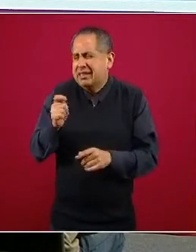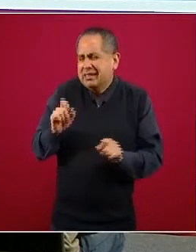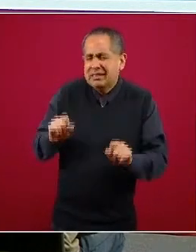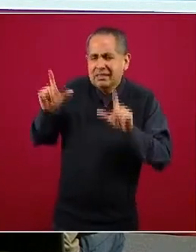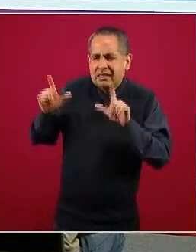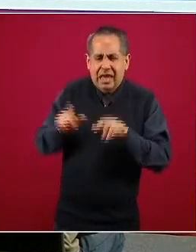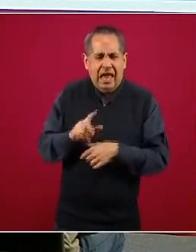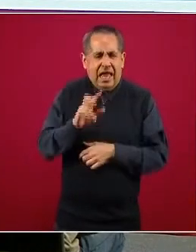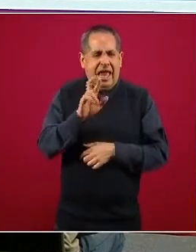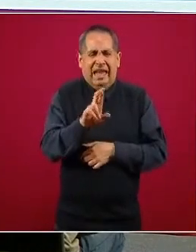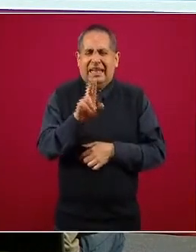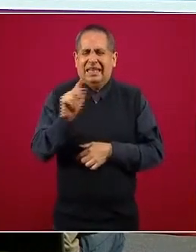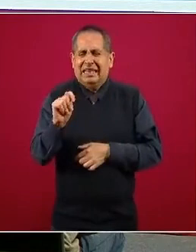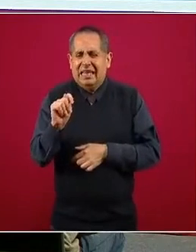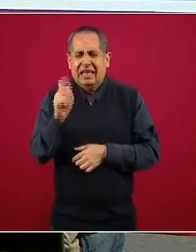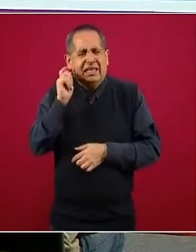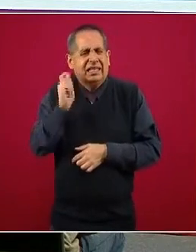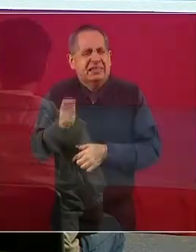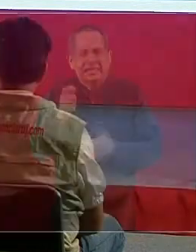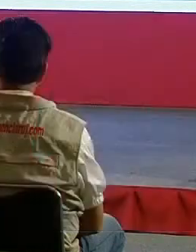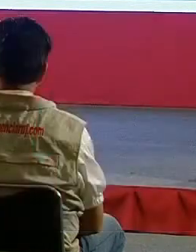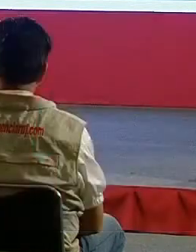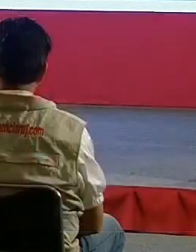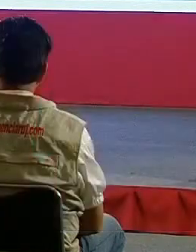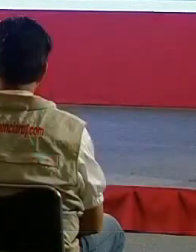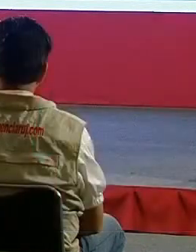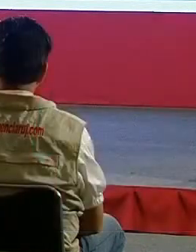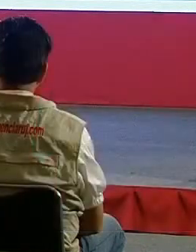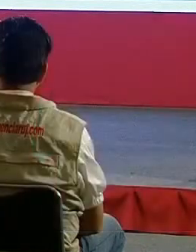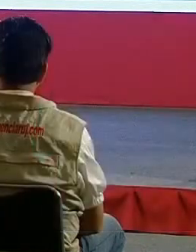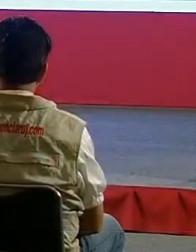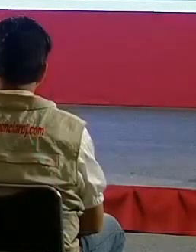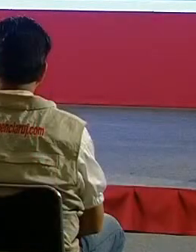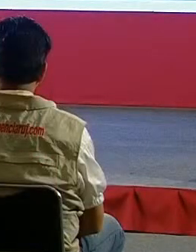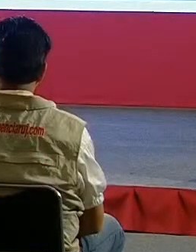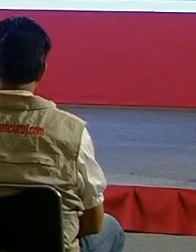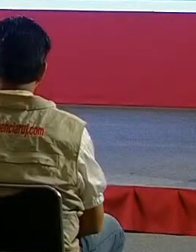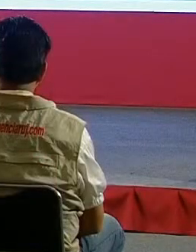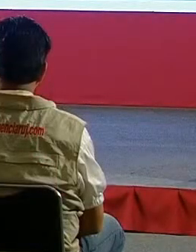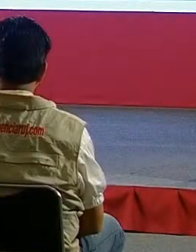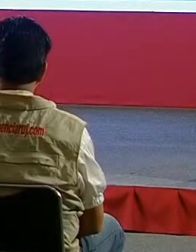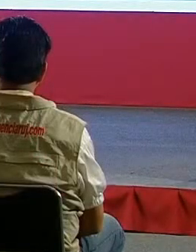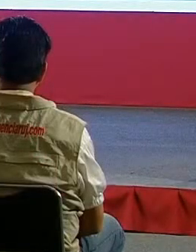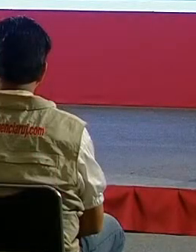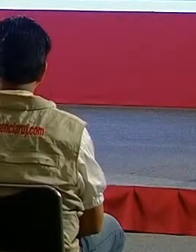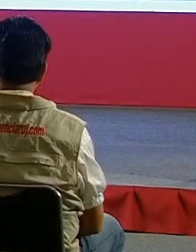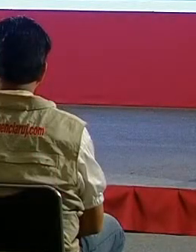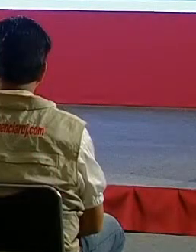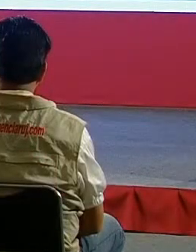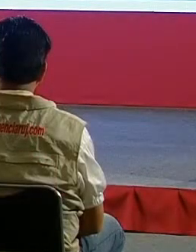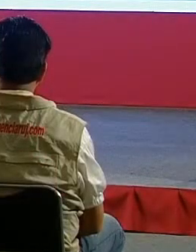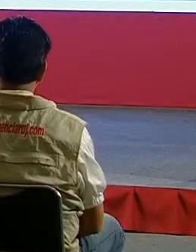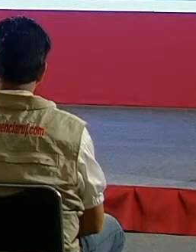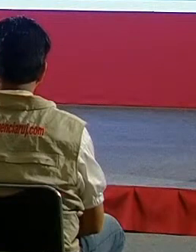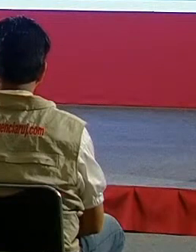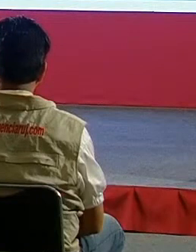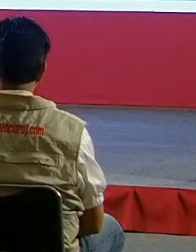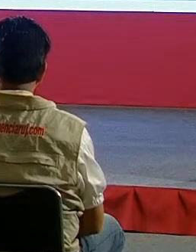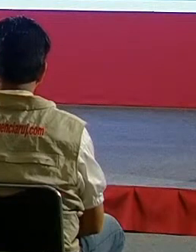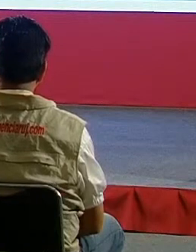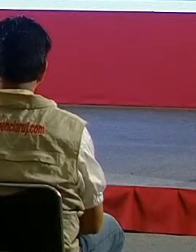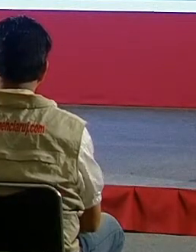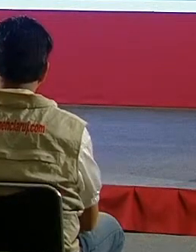decir número de reproducción? El número de personas que en promedio cada individuo que tenga